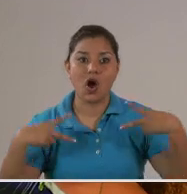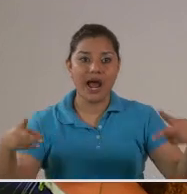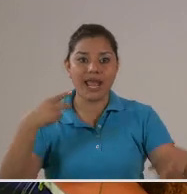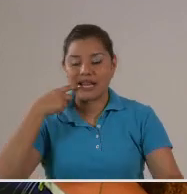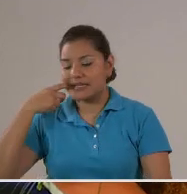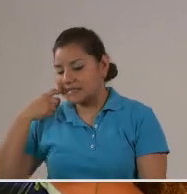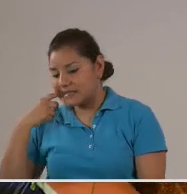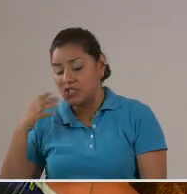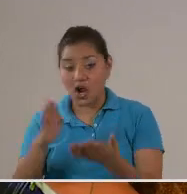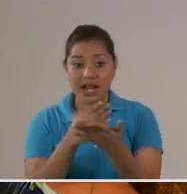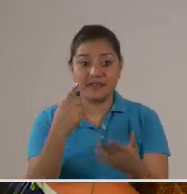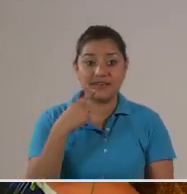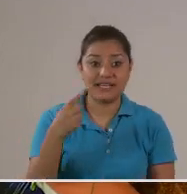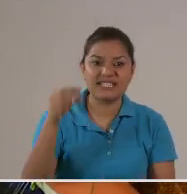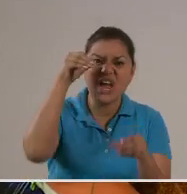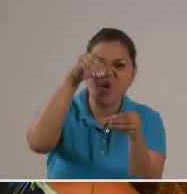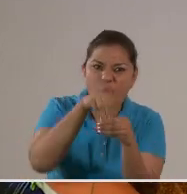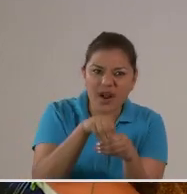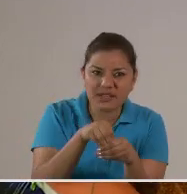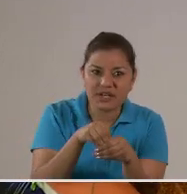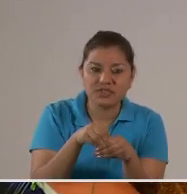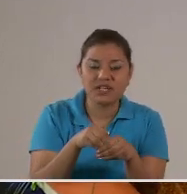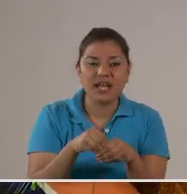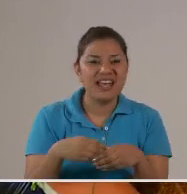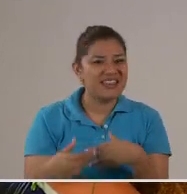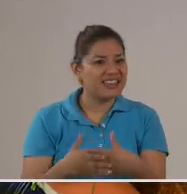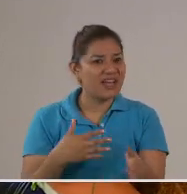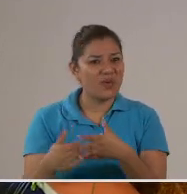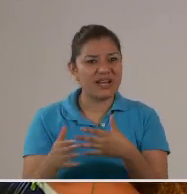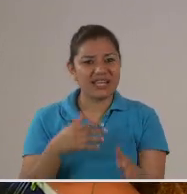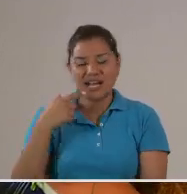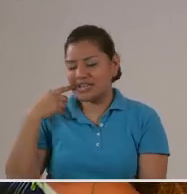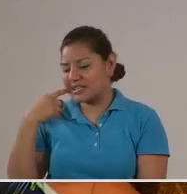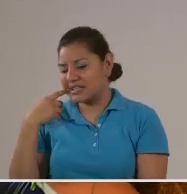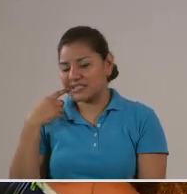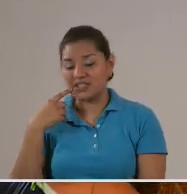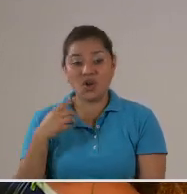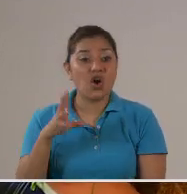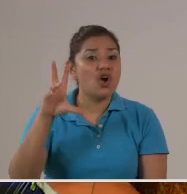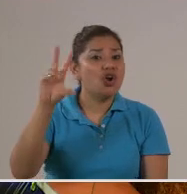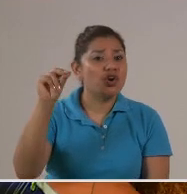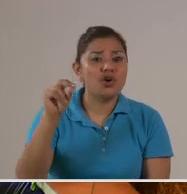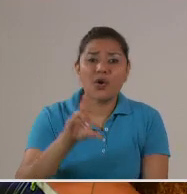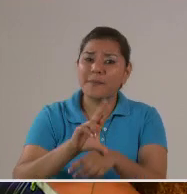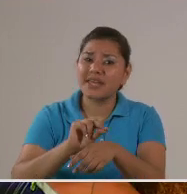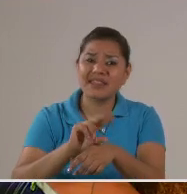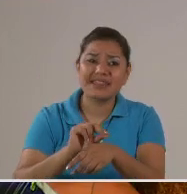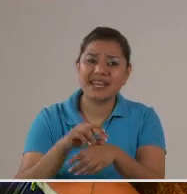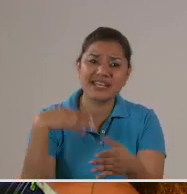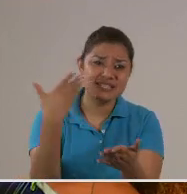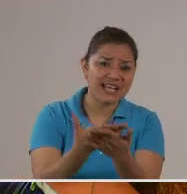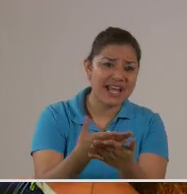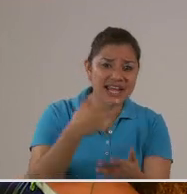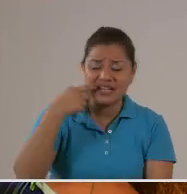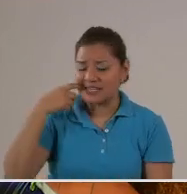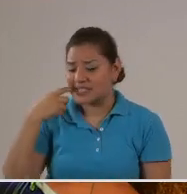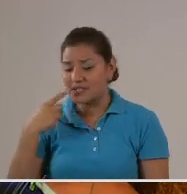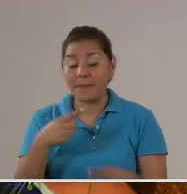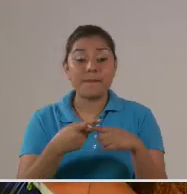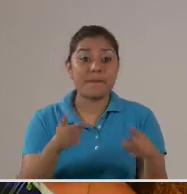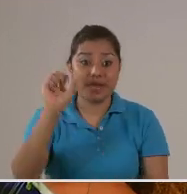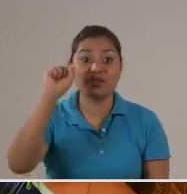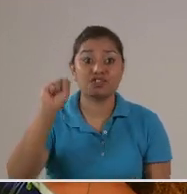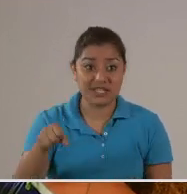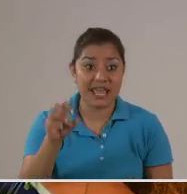guárdanos de toda tentación eh No me dejes caer en tentación Pero si alguno ha caído